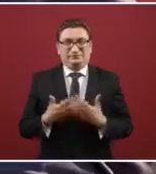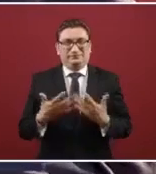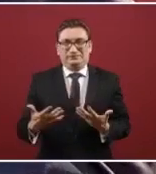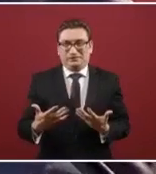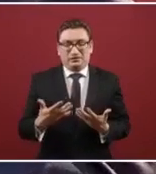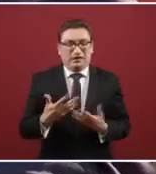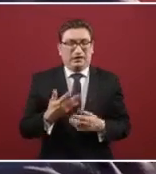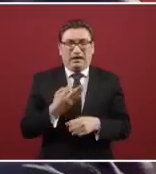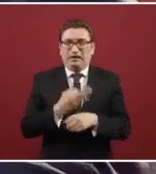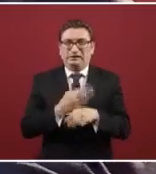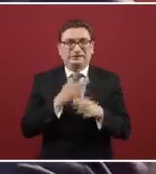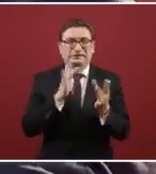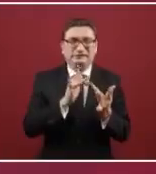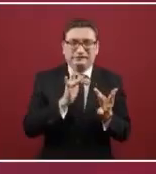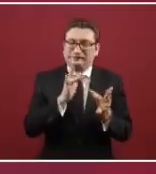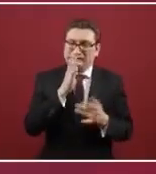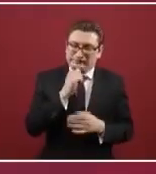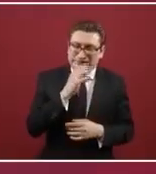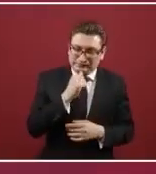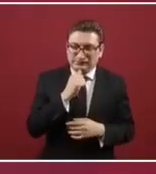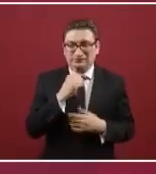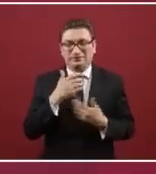No se ha podido,